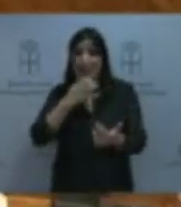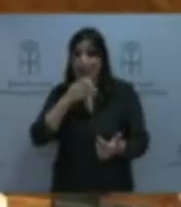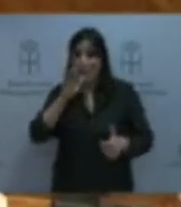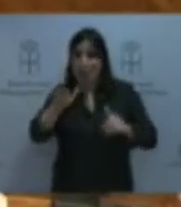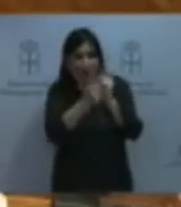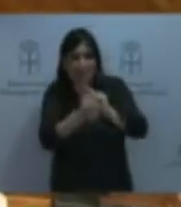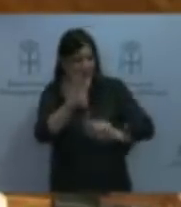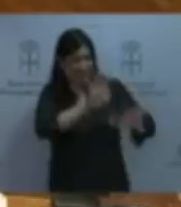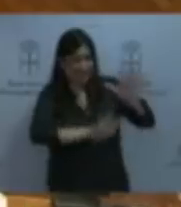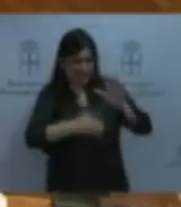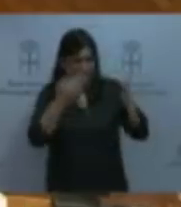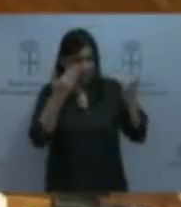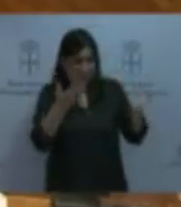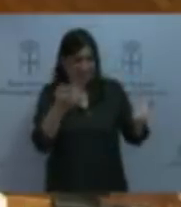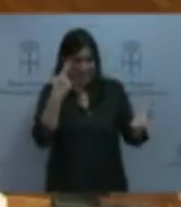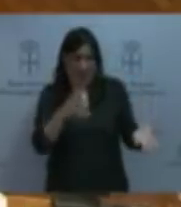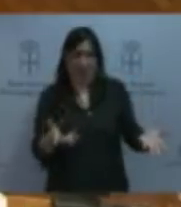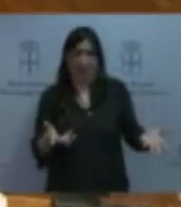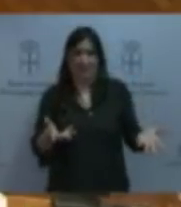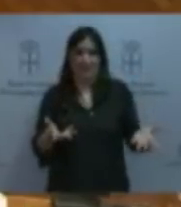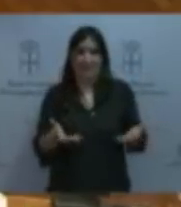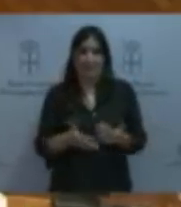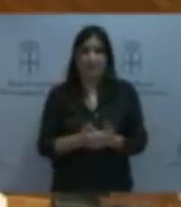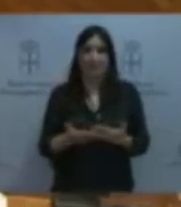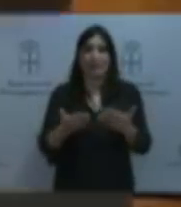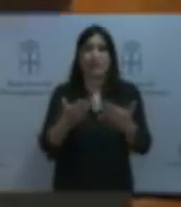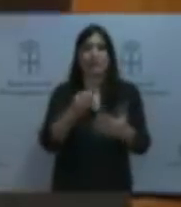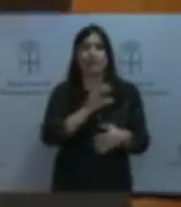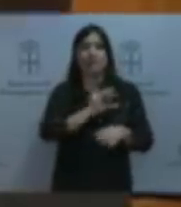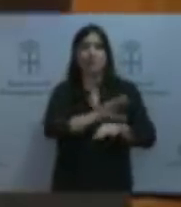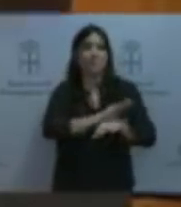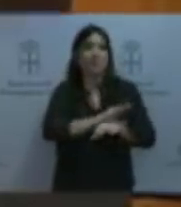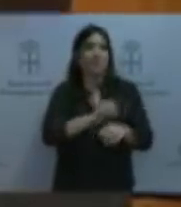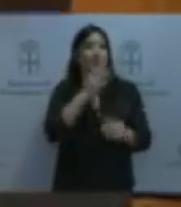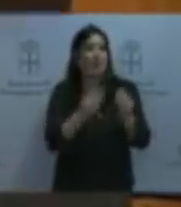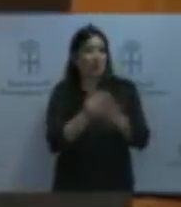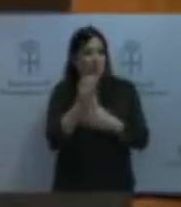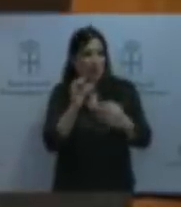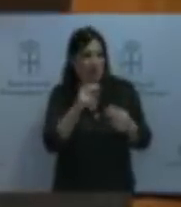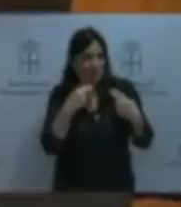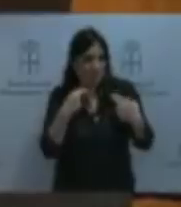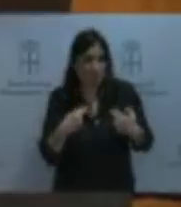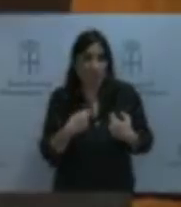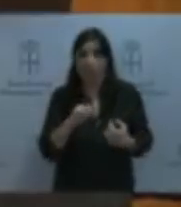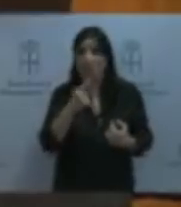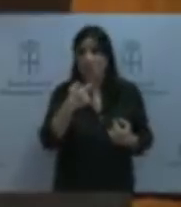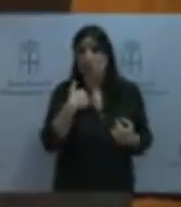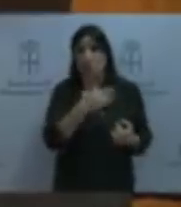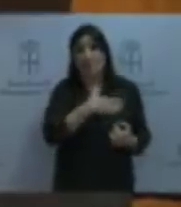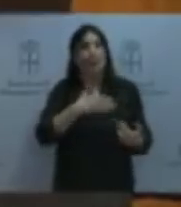ofrecidas na OPE? Sí, buenos días, señor diputado. Tengo que agradecerle fundamentalmente en el nombre del SESPA la oportunidad que le